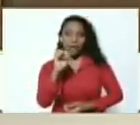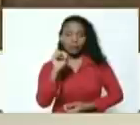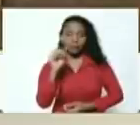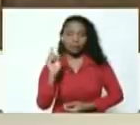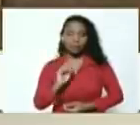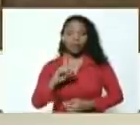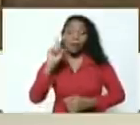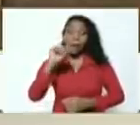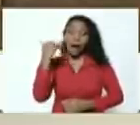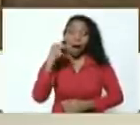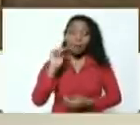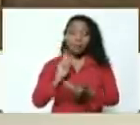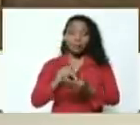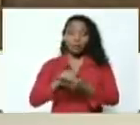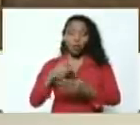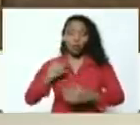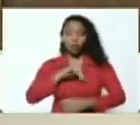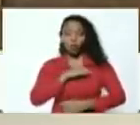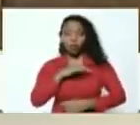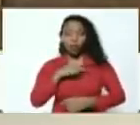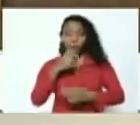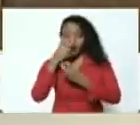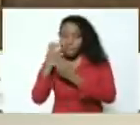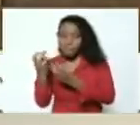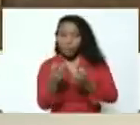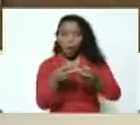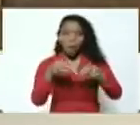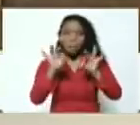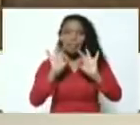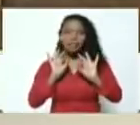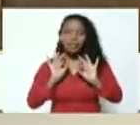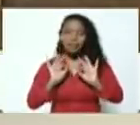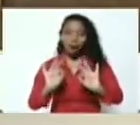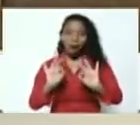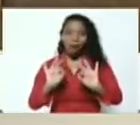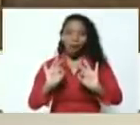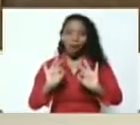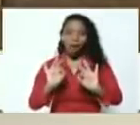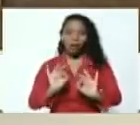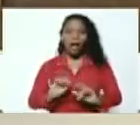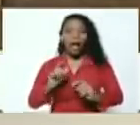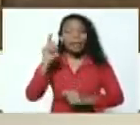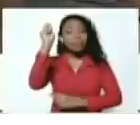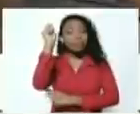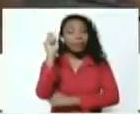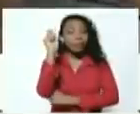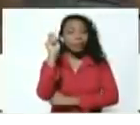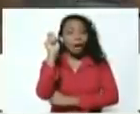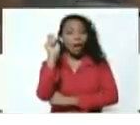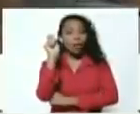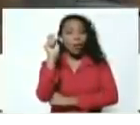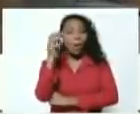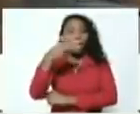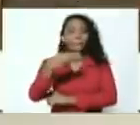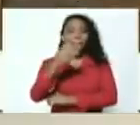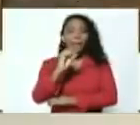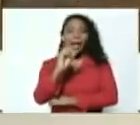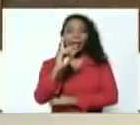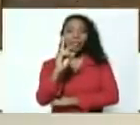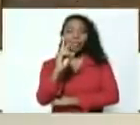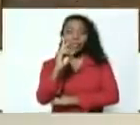También se encuentra entre nosotros, invitado especial, el diputado Pedro Carreño,